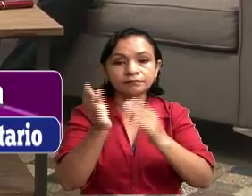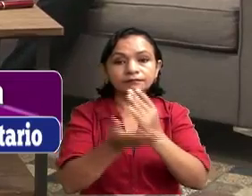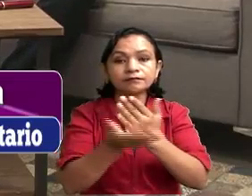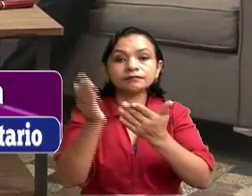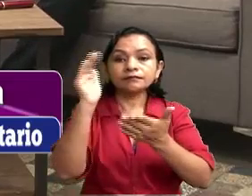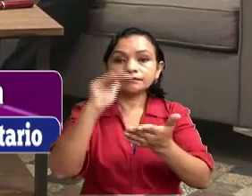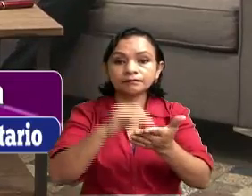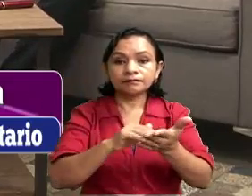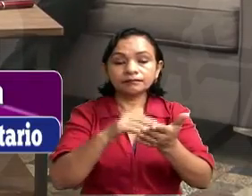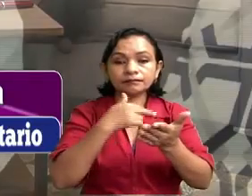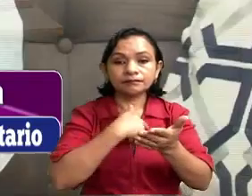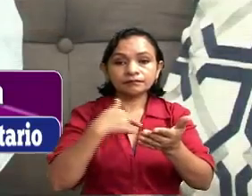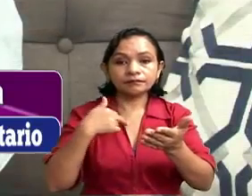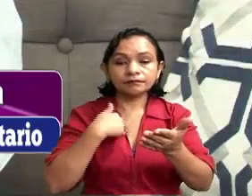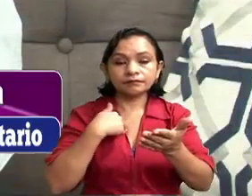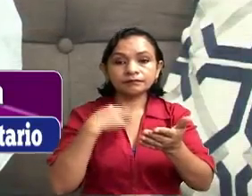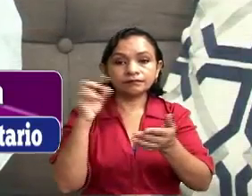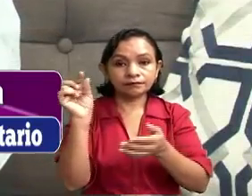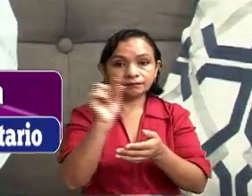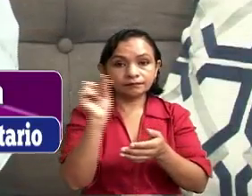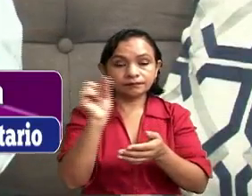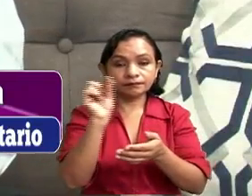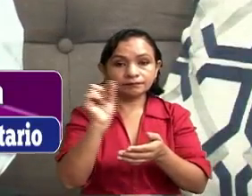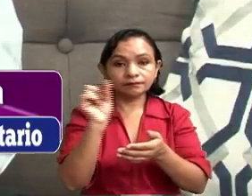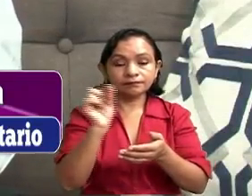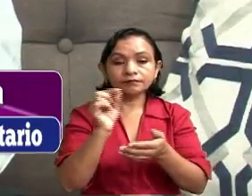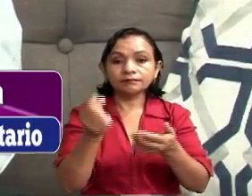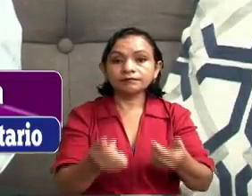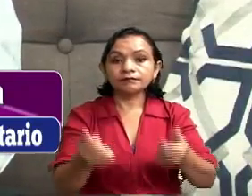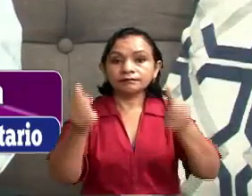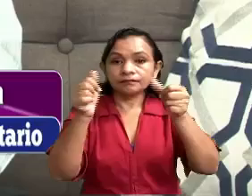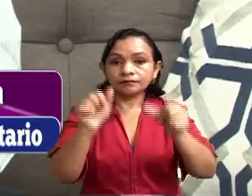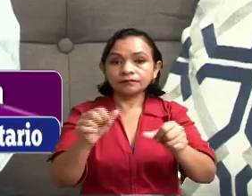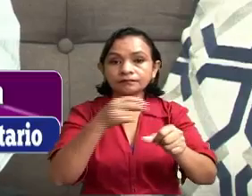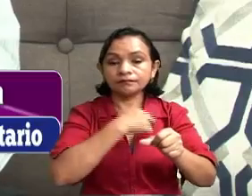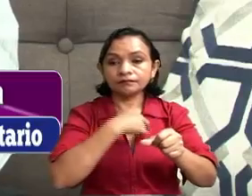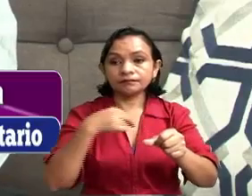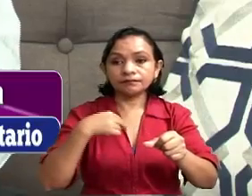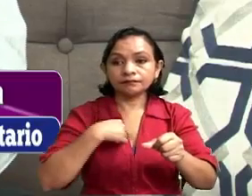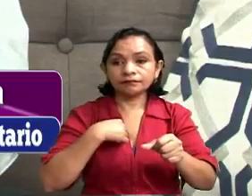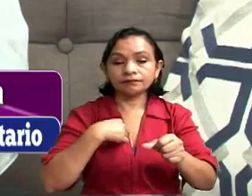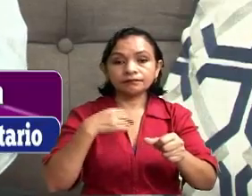a otorgar crédito como tradicionalmente lo venían haciendo